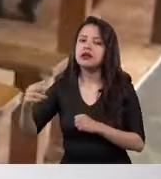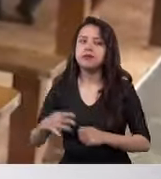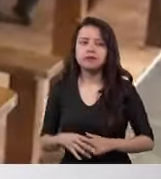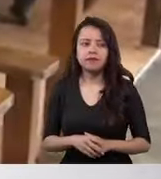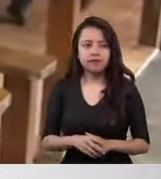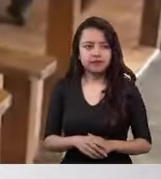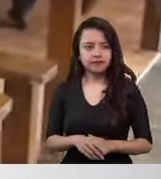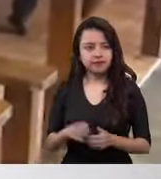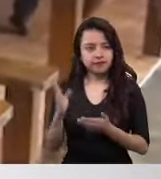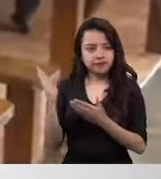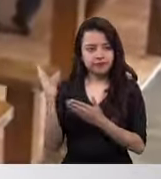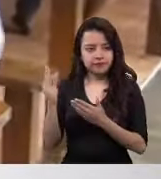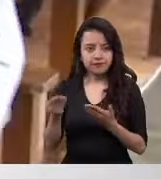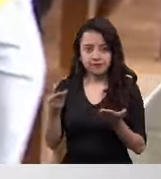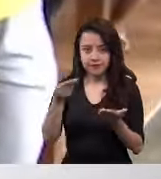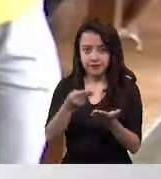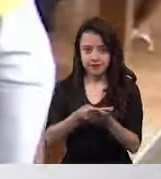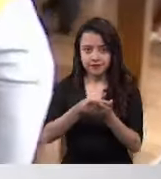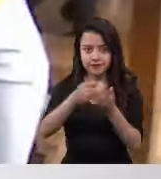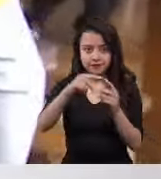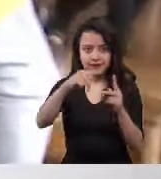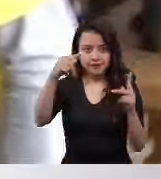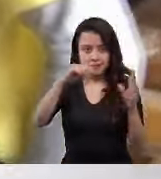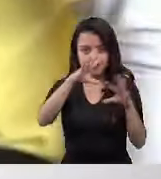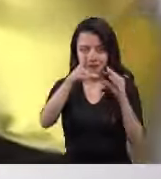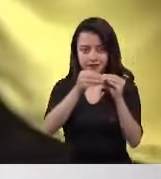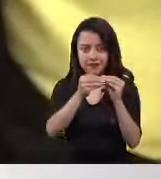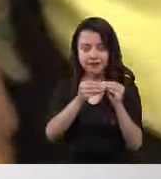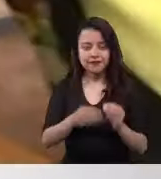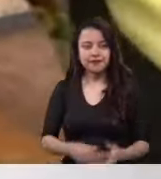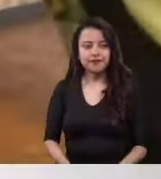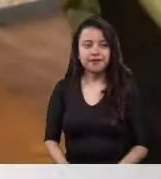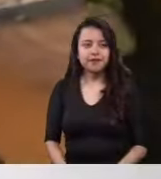vale. Ay, vale, gracias.